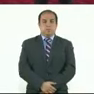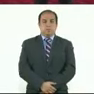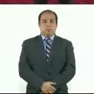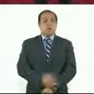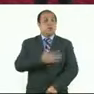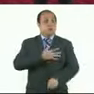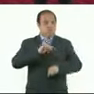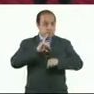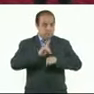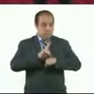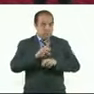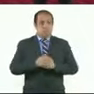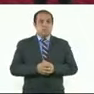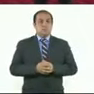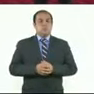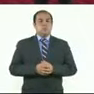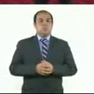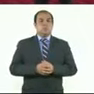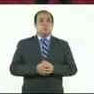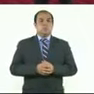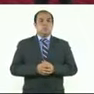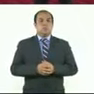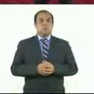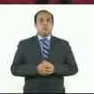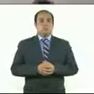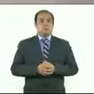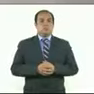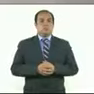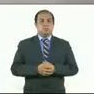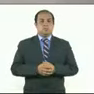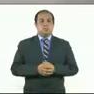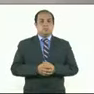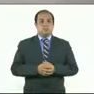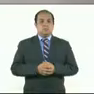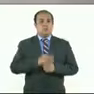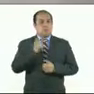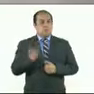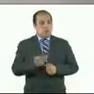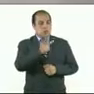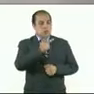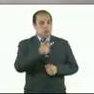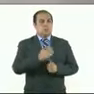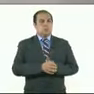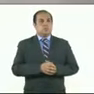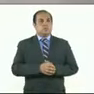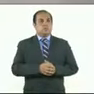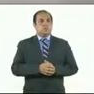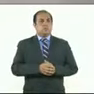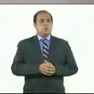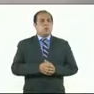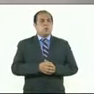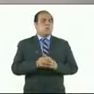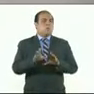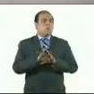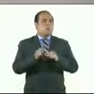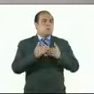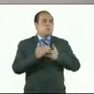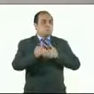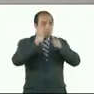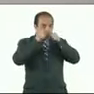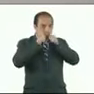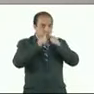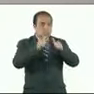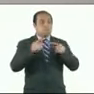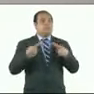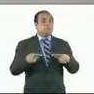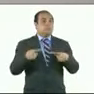Muy buenos días a todos. Bueno, preguntarle primero, ¿cómo van los avances precisamente ahorita de atención a